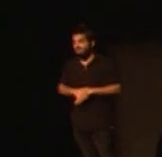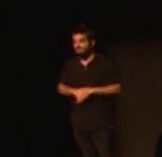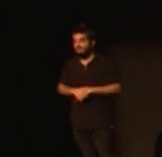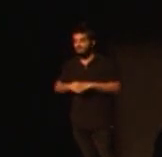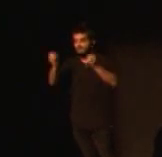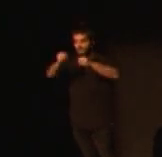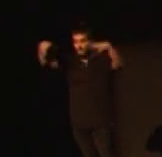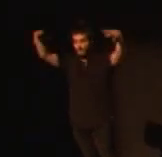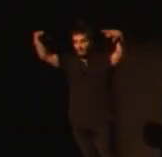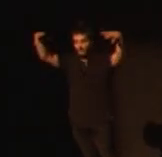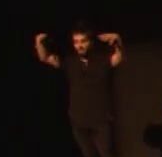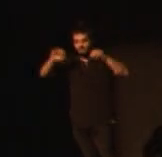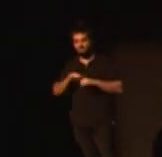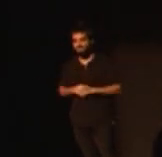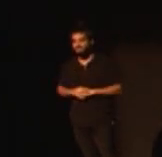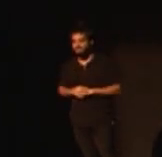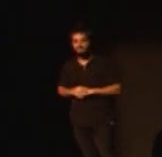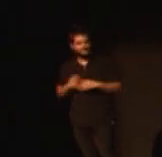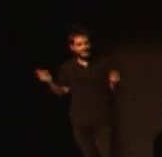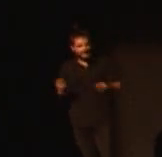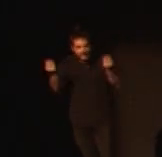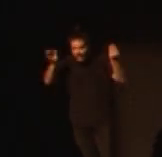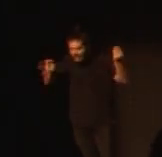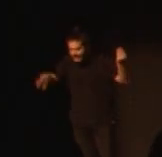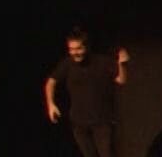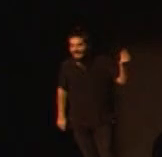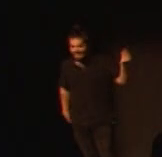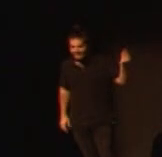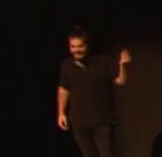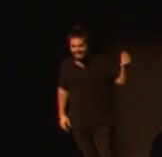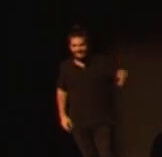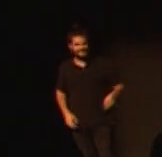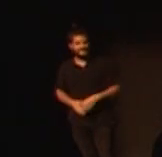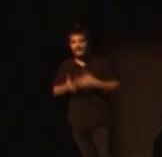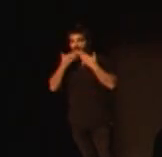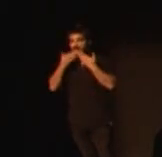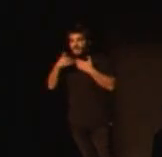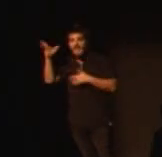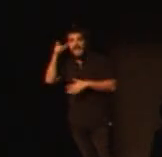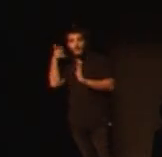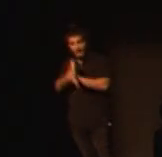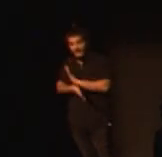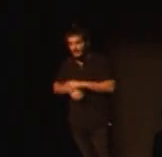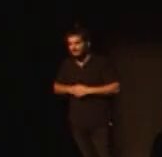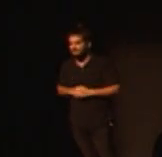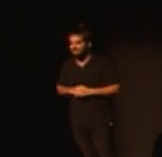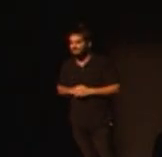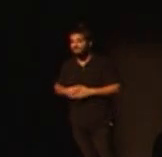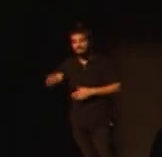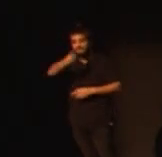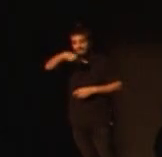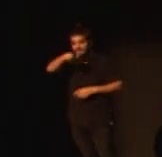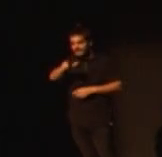butaca. Así mejor, ¿eh? ¿Sí? Ay, muchas gracias, audiodescripción. Sí, Laura, porque estamos ante la